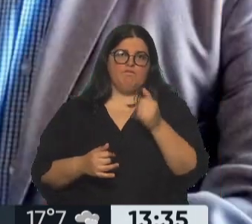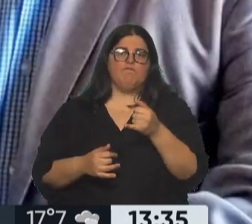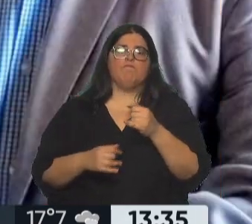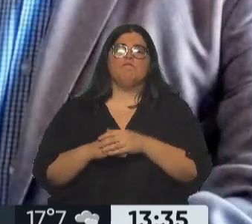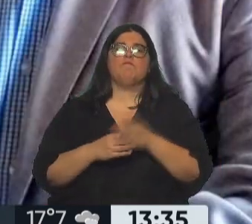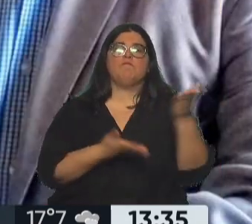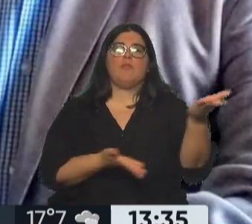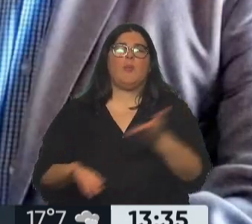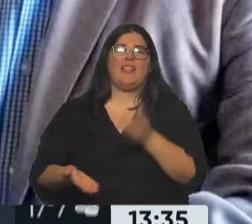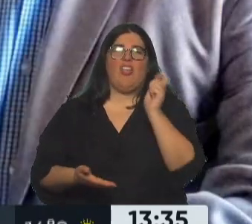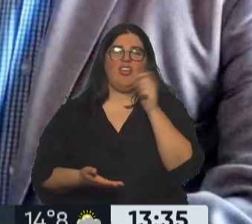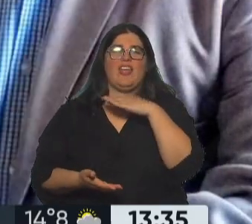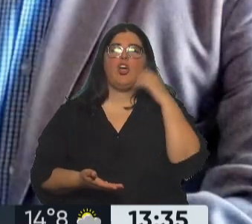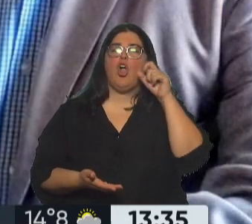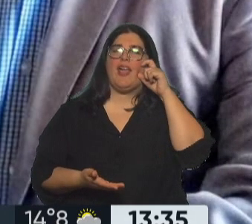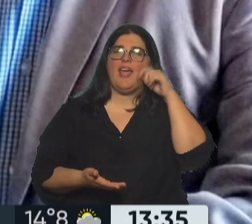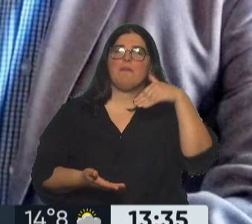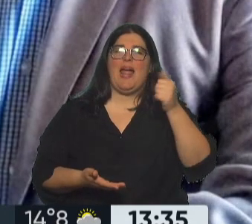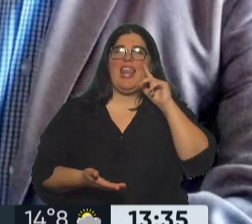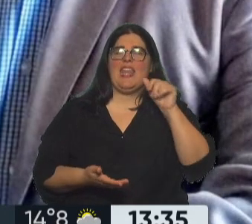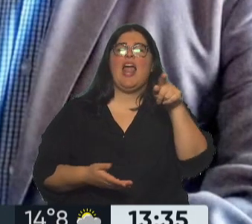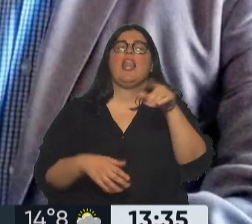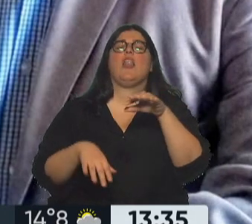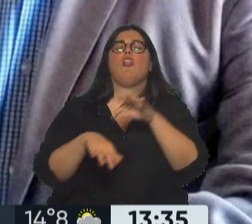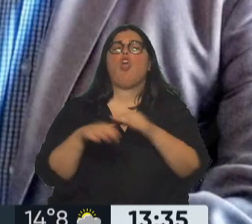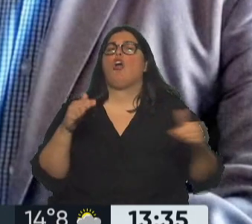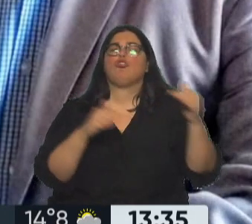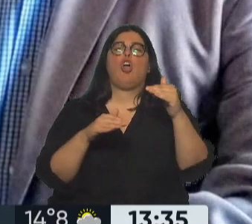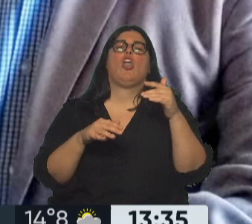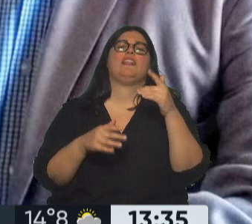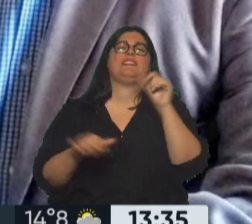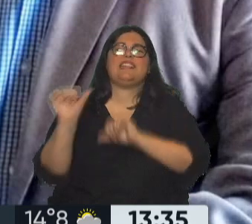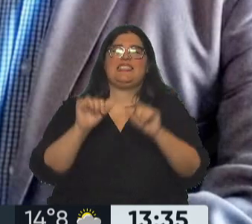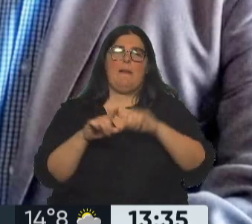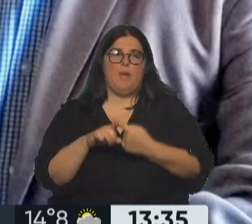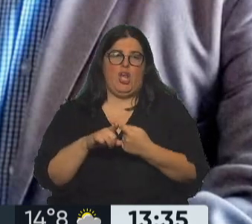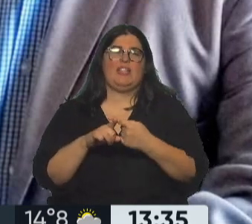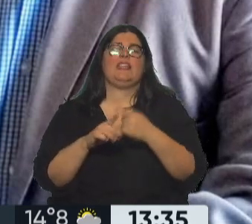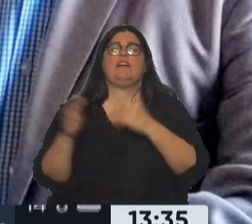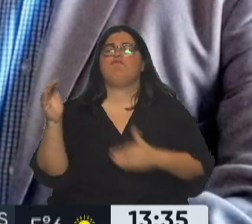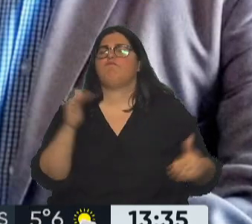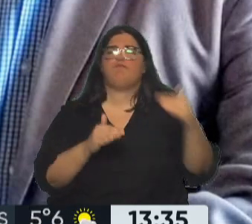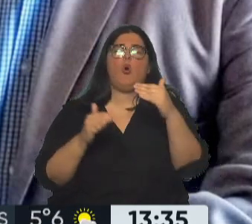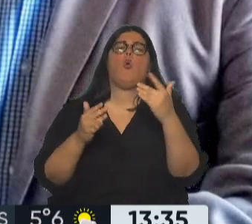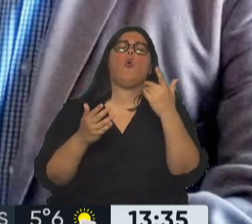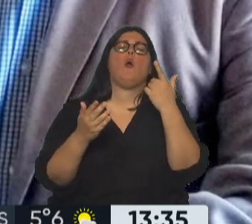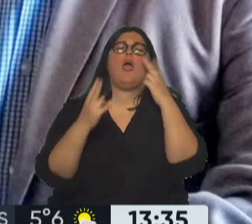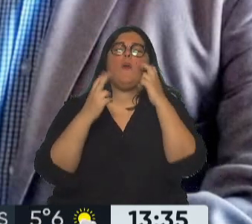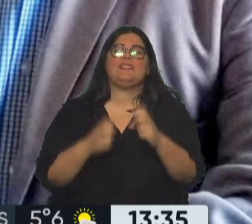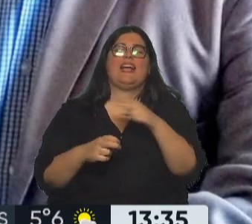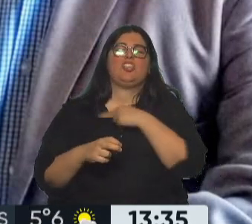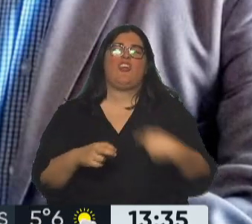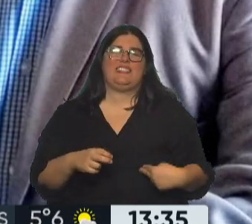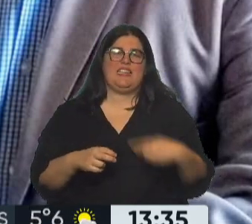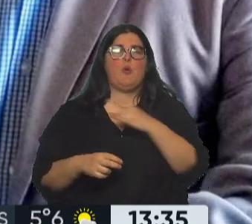Nuestro invitado de hoy es Jorge Malena. Él es doctor en Ciencias Políticas, magíster en Estudios sobre China por la Universidad de Londres, director del posgrado